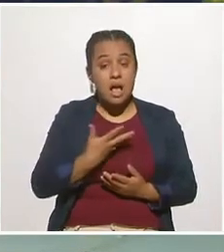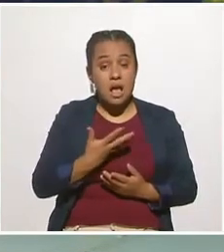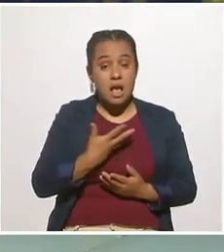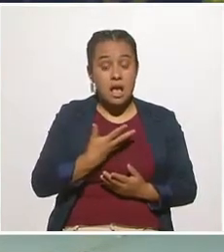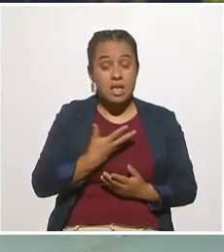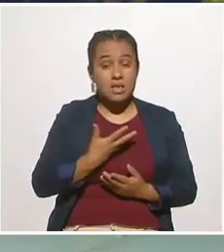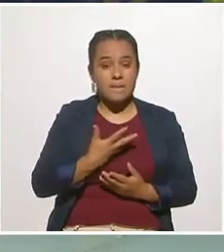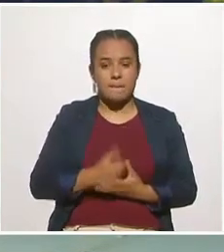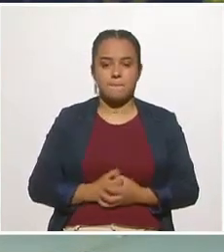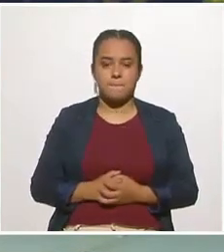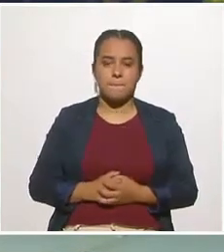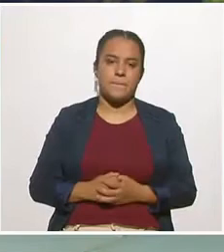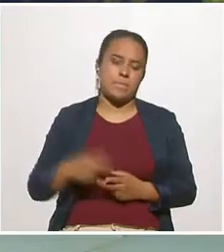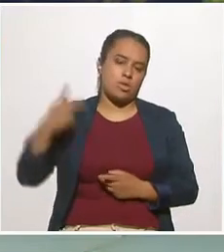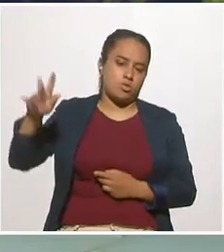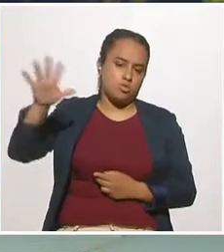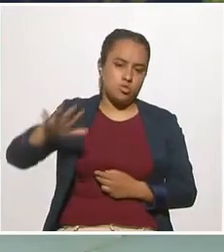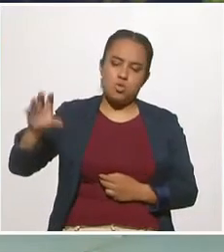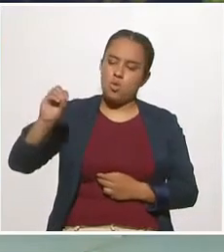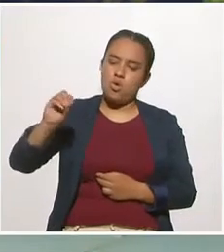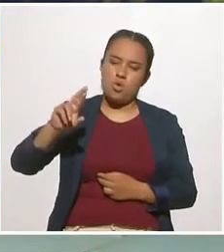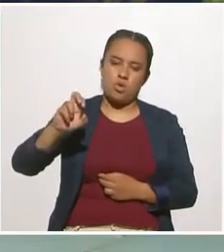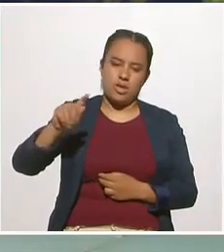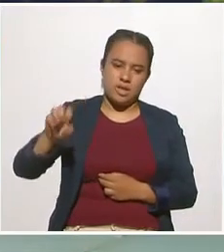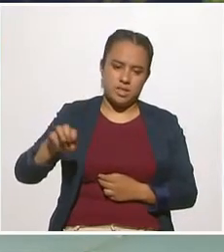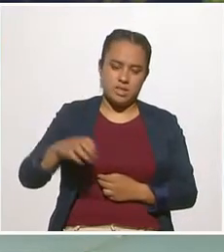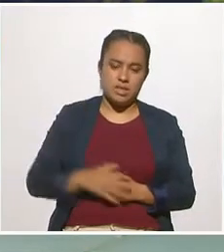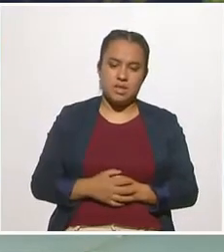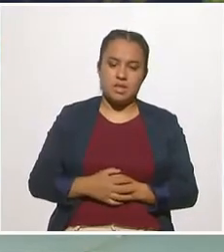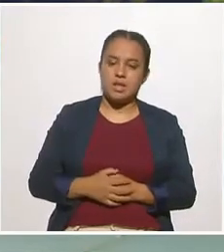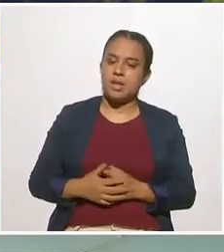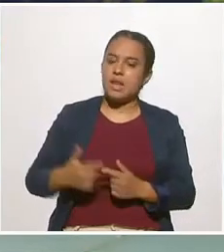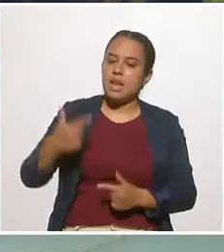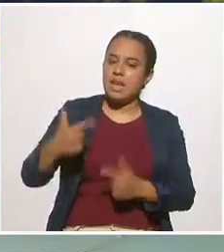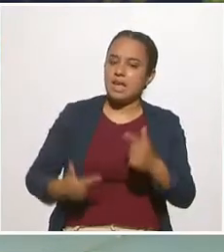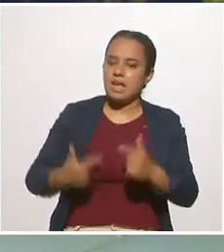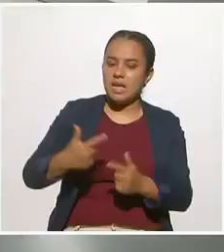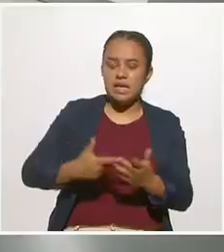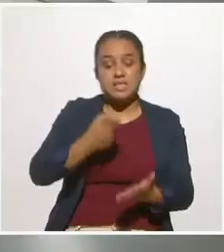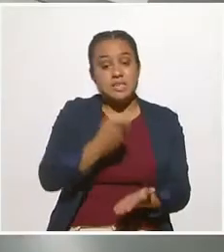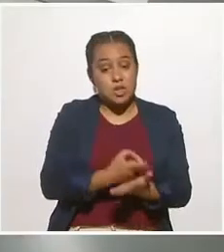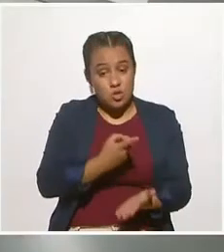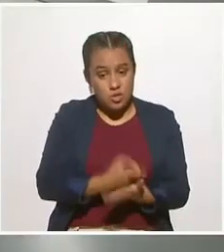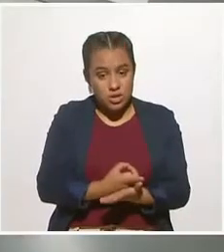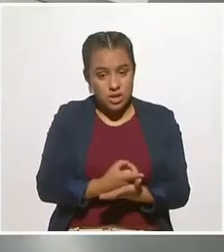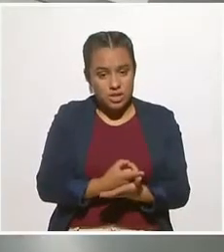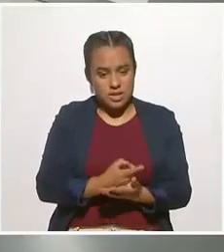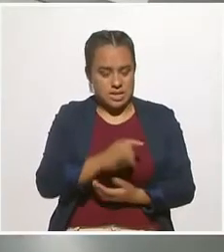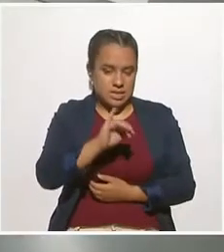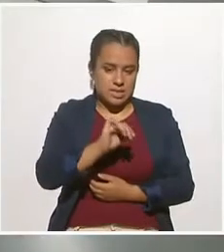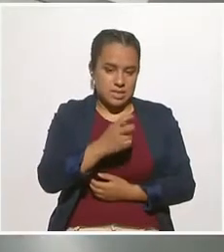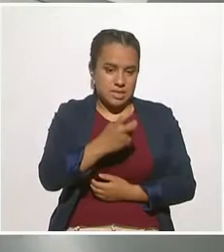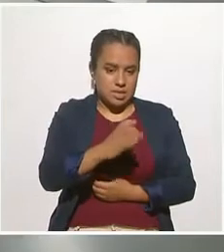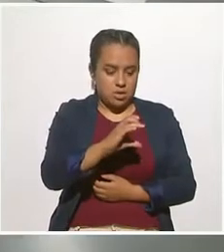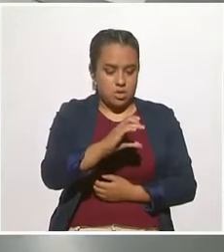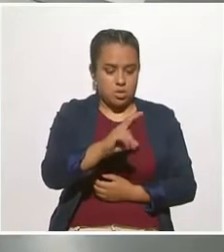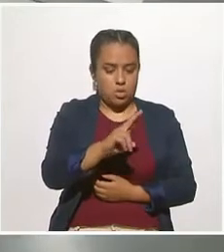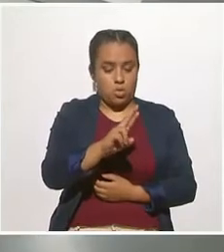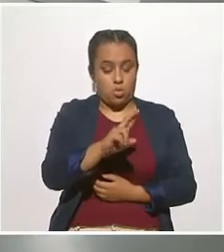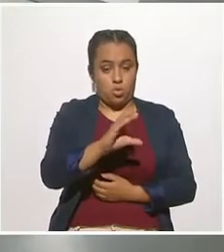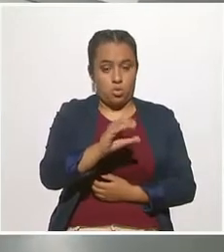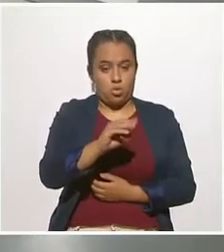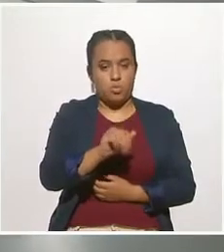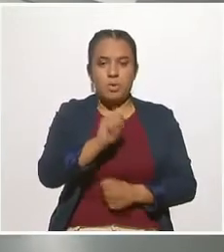Oriente. La leche dorada. La leche dorada, justamente es eso. La cúrcuma le da el color a la leche